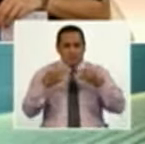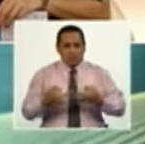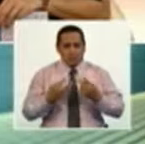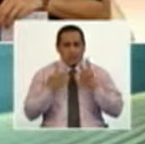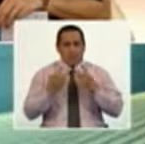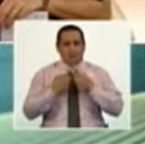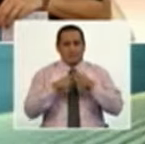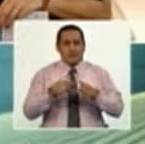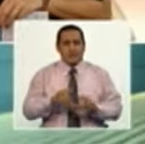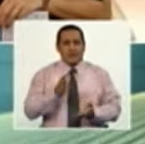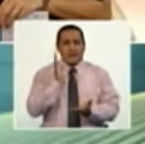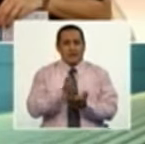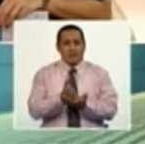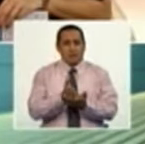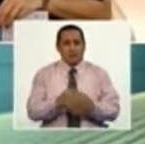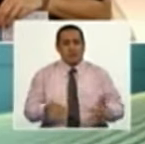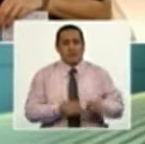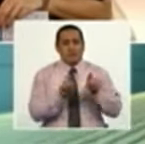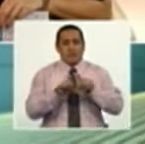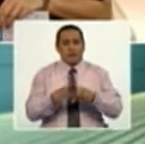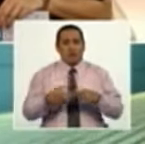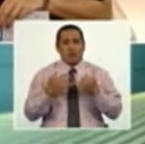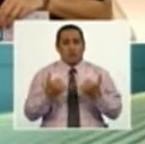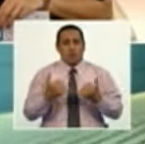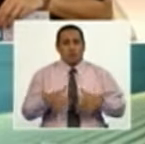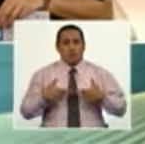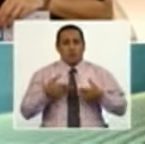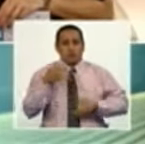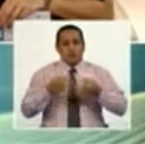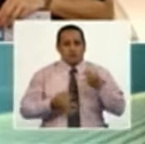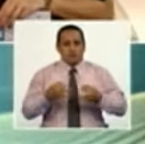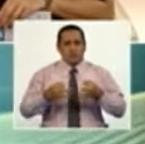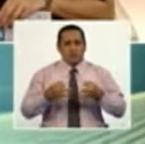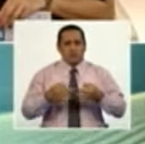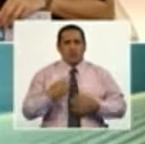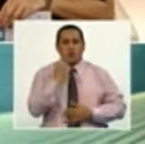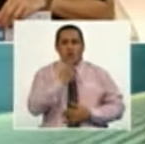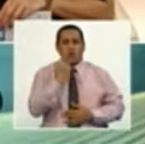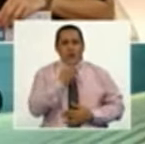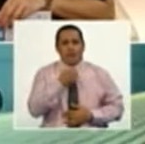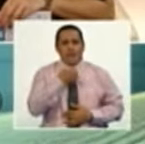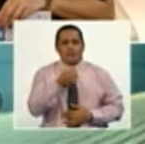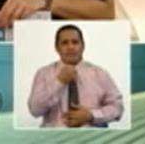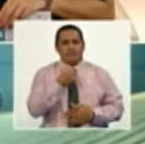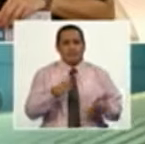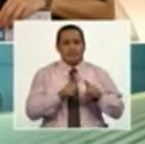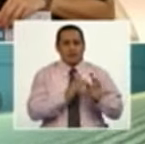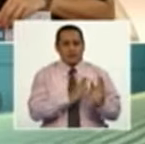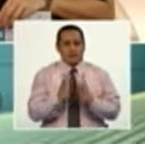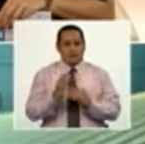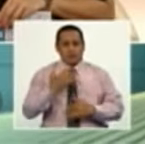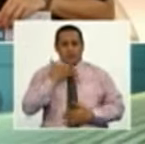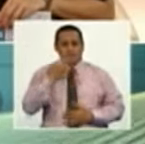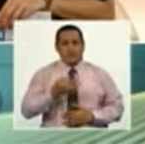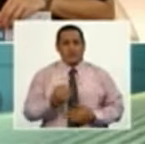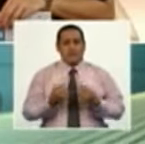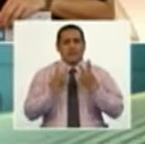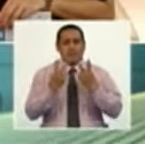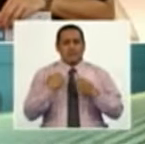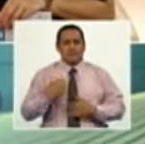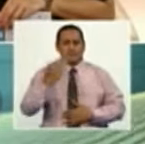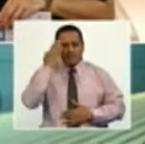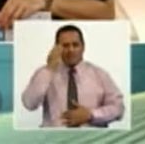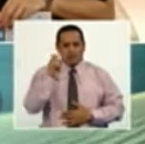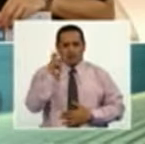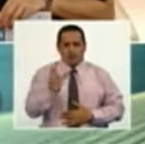para cuestionar este tipo de faltas, y justamente hoy por hoy pues los juicios laborales son orales. Entonces en el proceso efectivamente